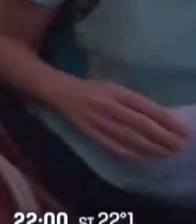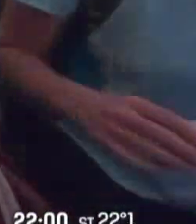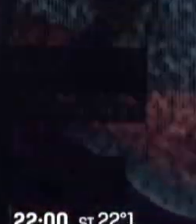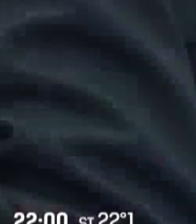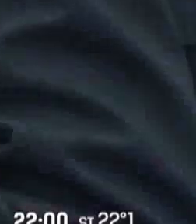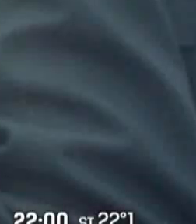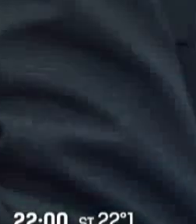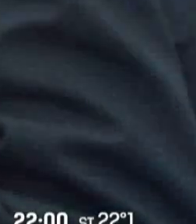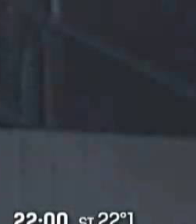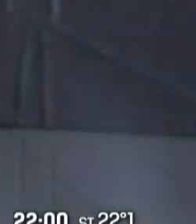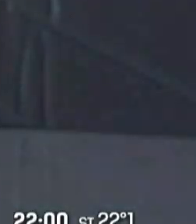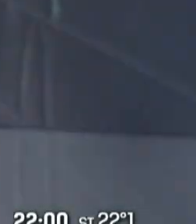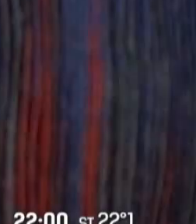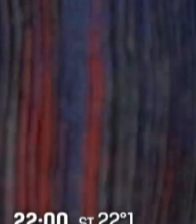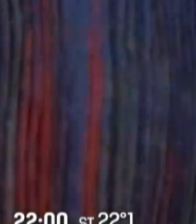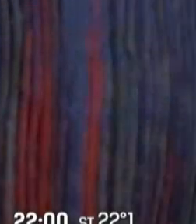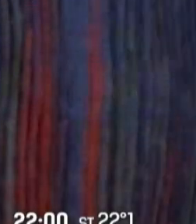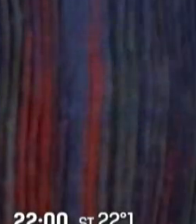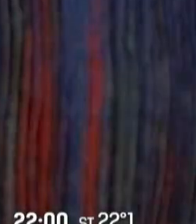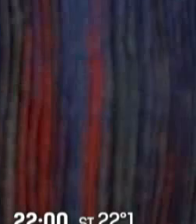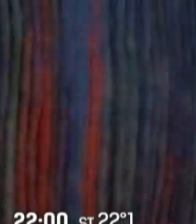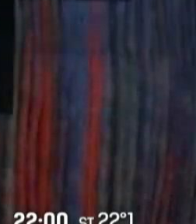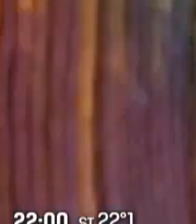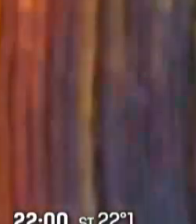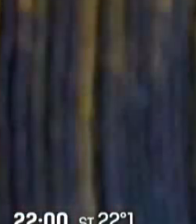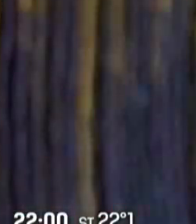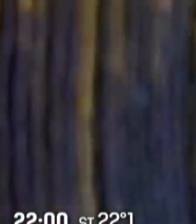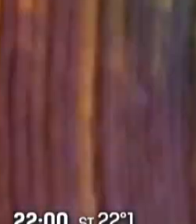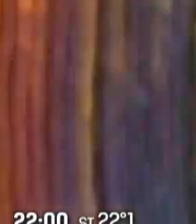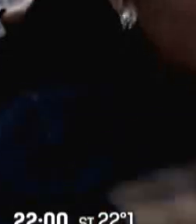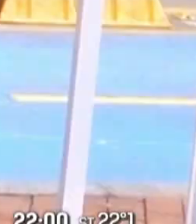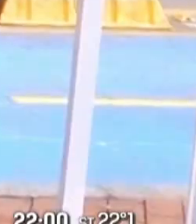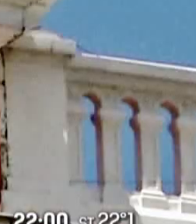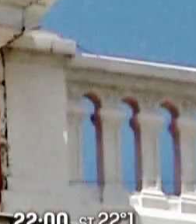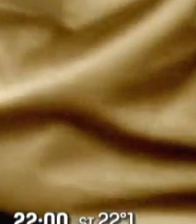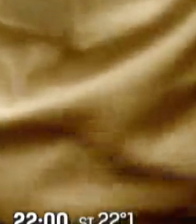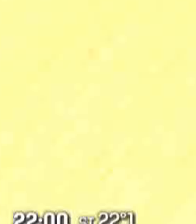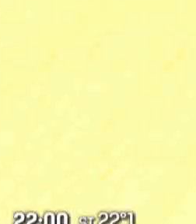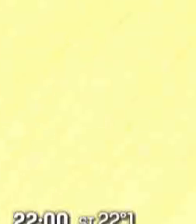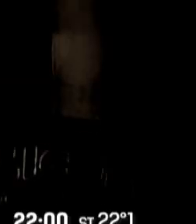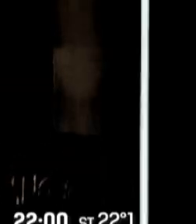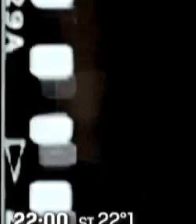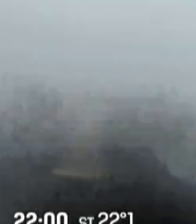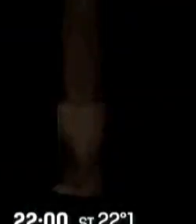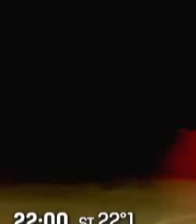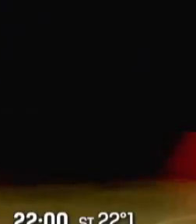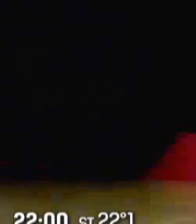que como país tenemos que superar y que tenemos problemas que a lo largo de la historia han envejecido mal.